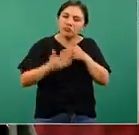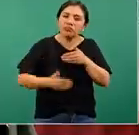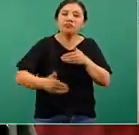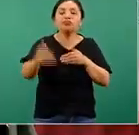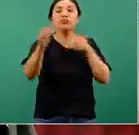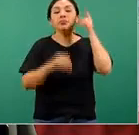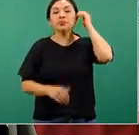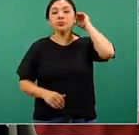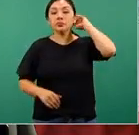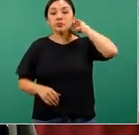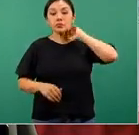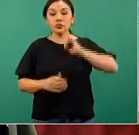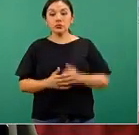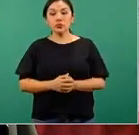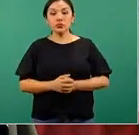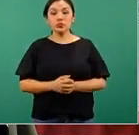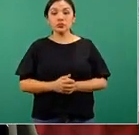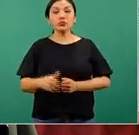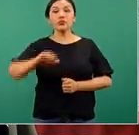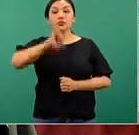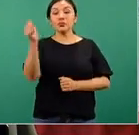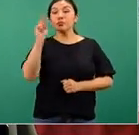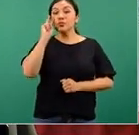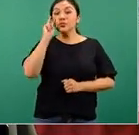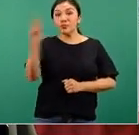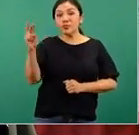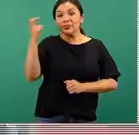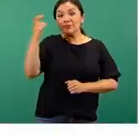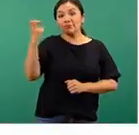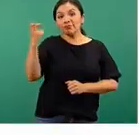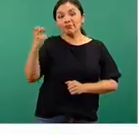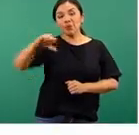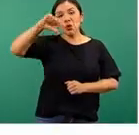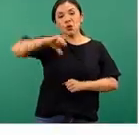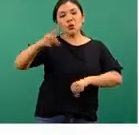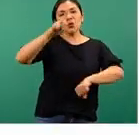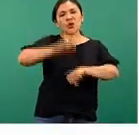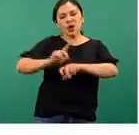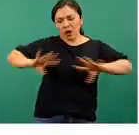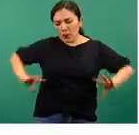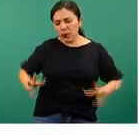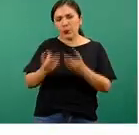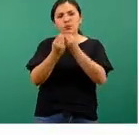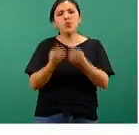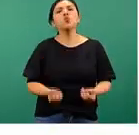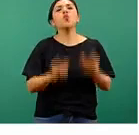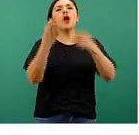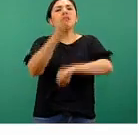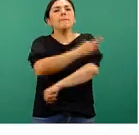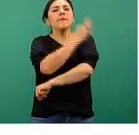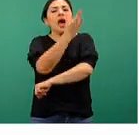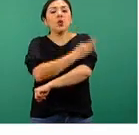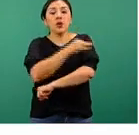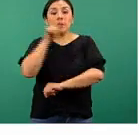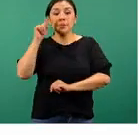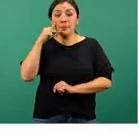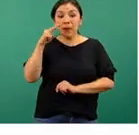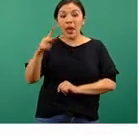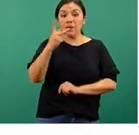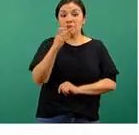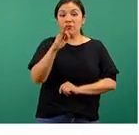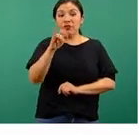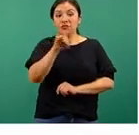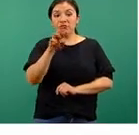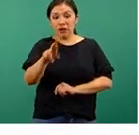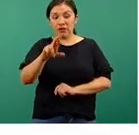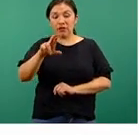favor. Aquí está la actualización. Esta es la suma actualizada de las vacunas de Pfizer-BioNTech, lo otro no ha cambiado desde